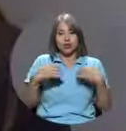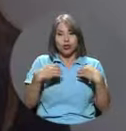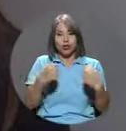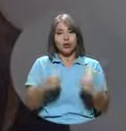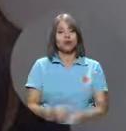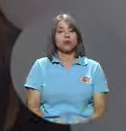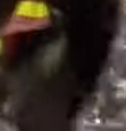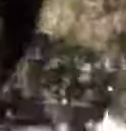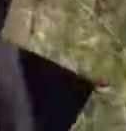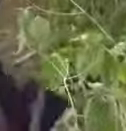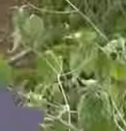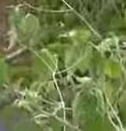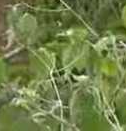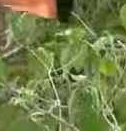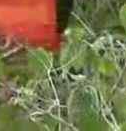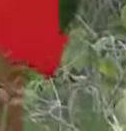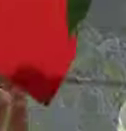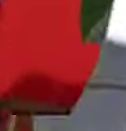salud.